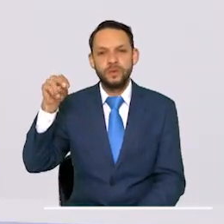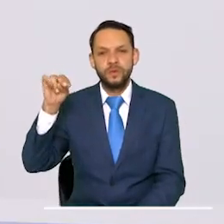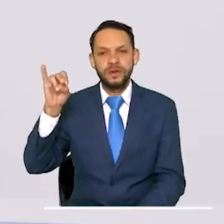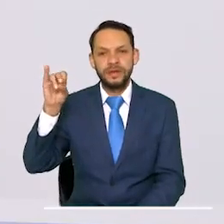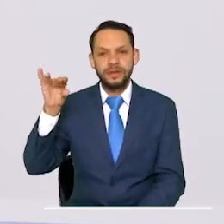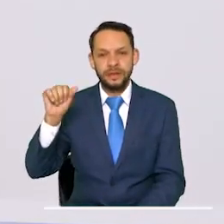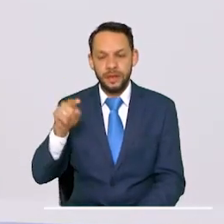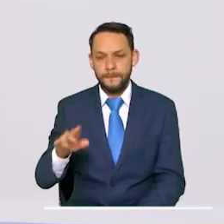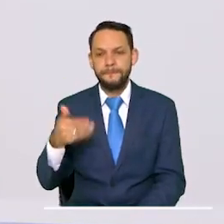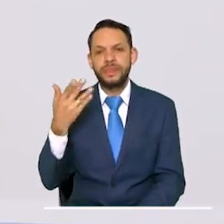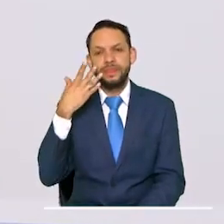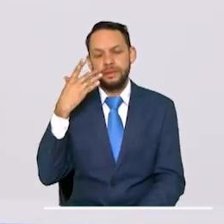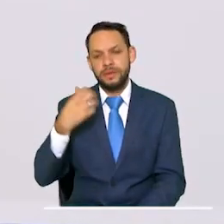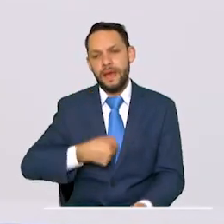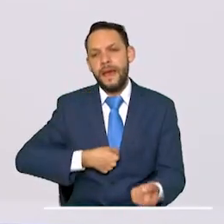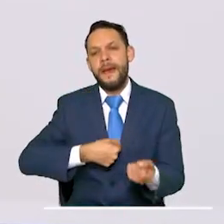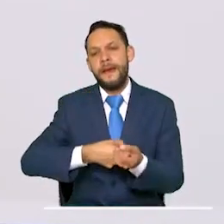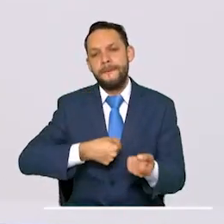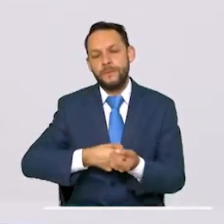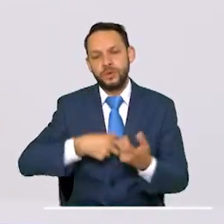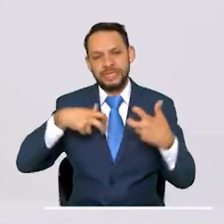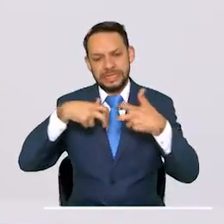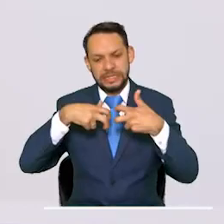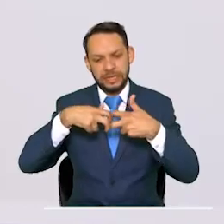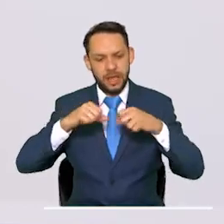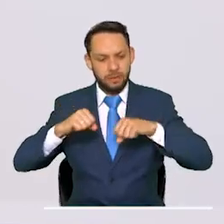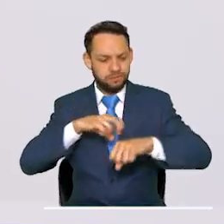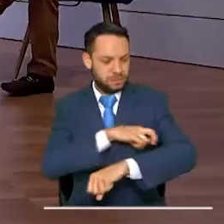activar funciones y relaciones en nuestro cuerpo.